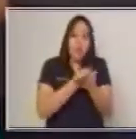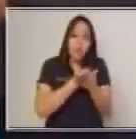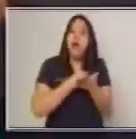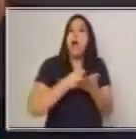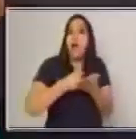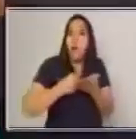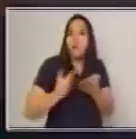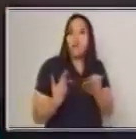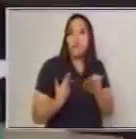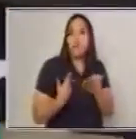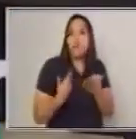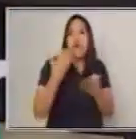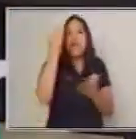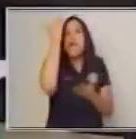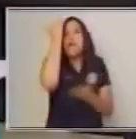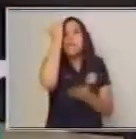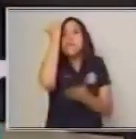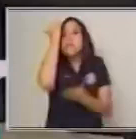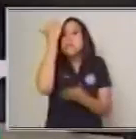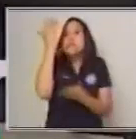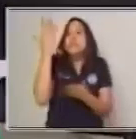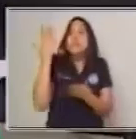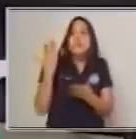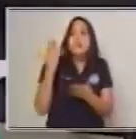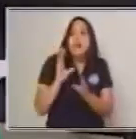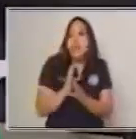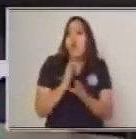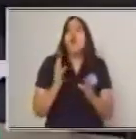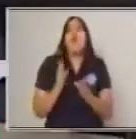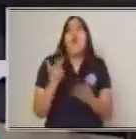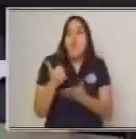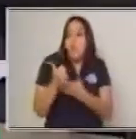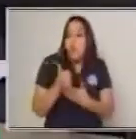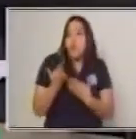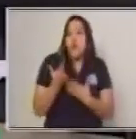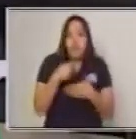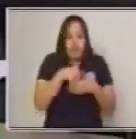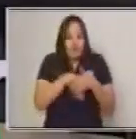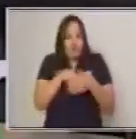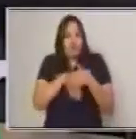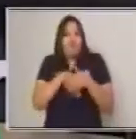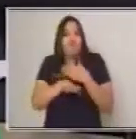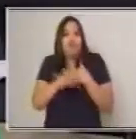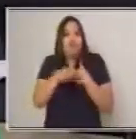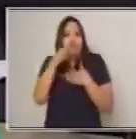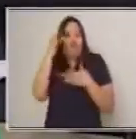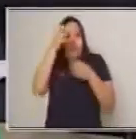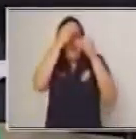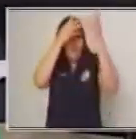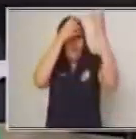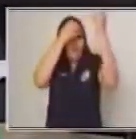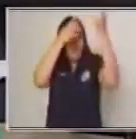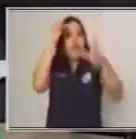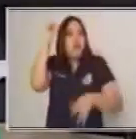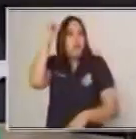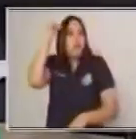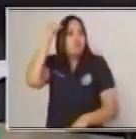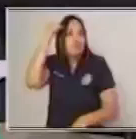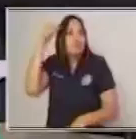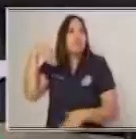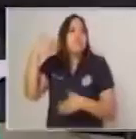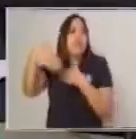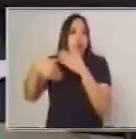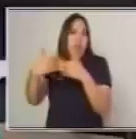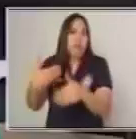anotar y dejar algo donde nosotros quede guardada la información, o a donde nosotros se nos quede guardada la